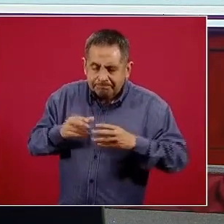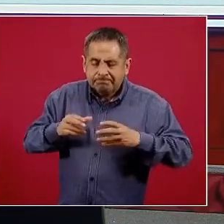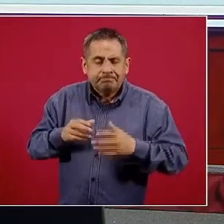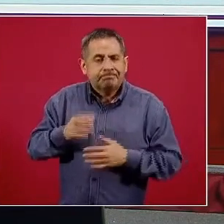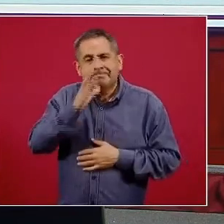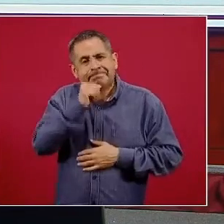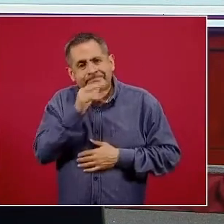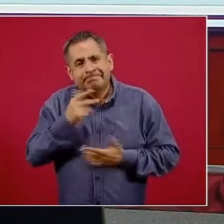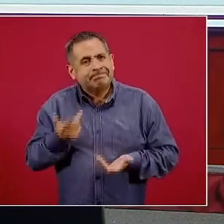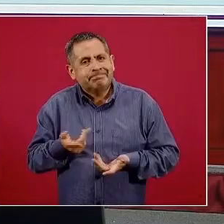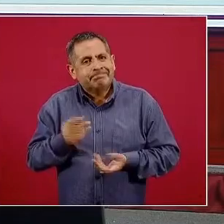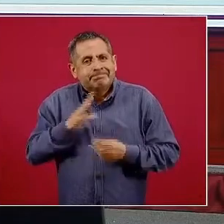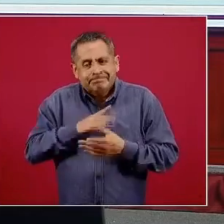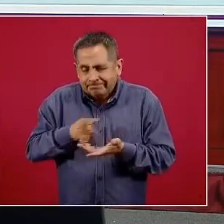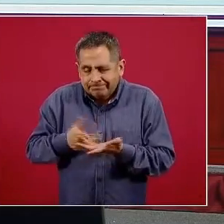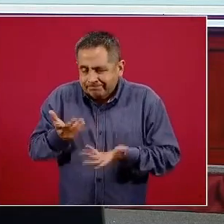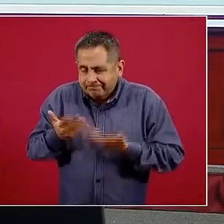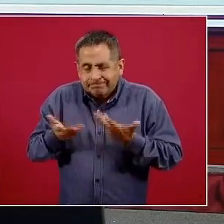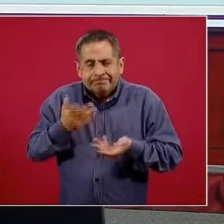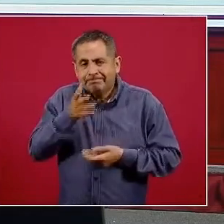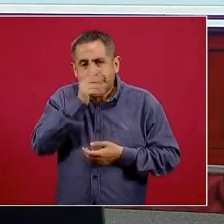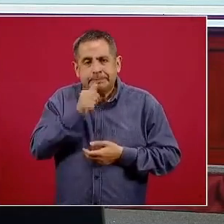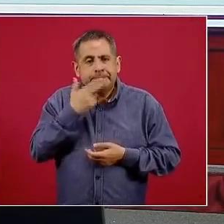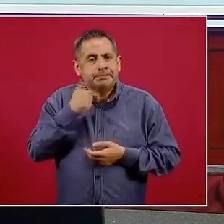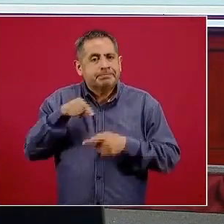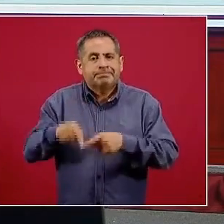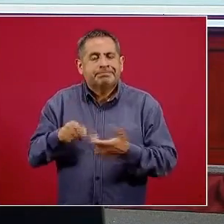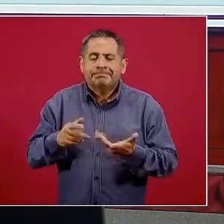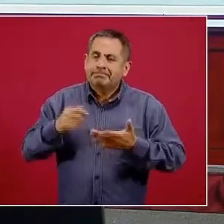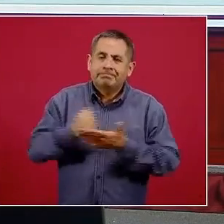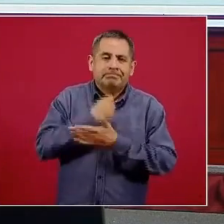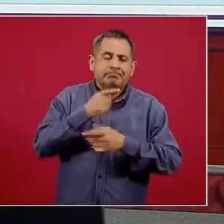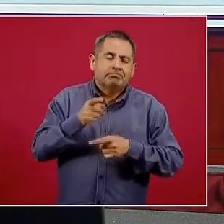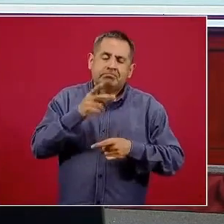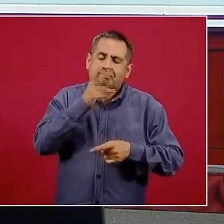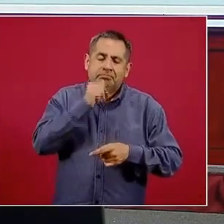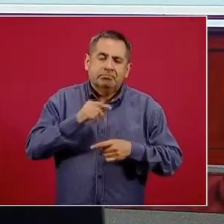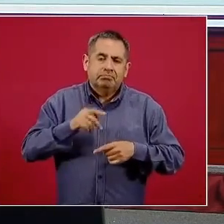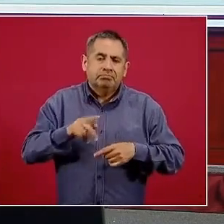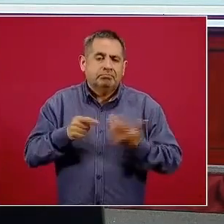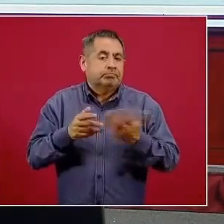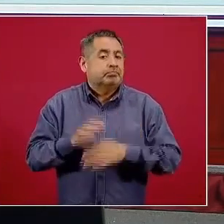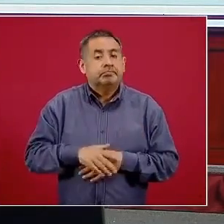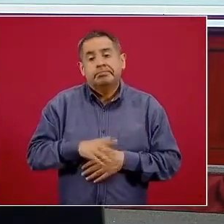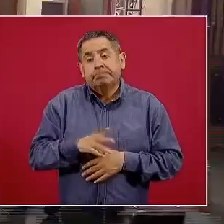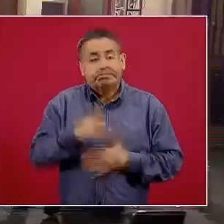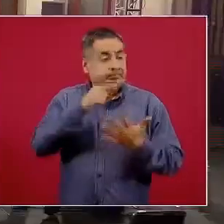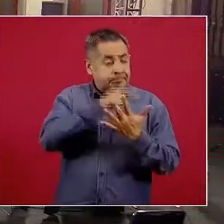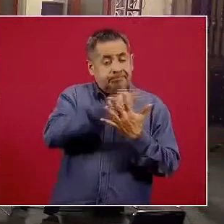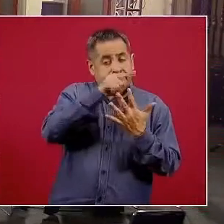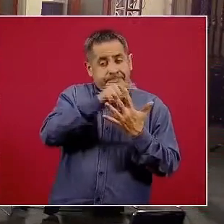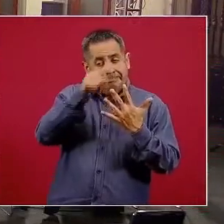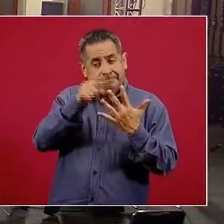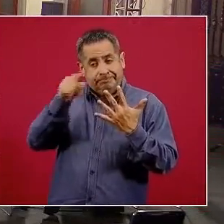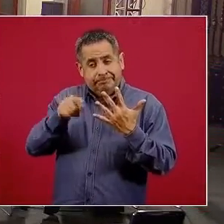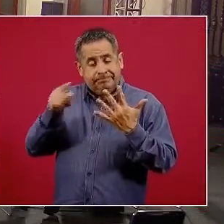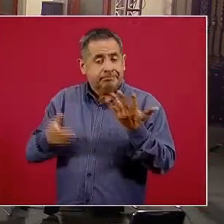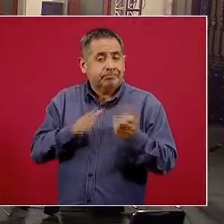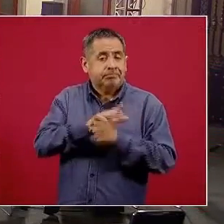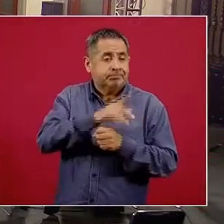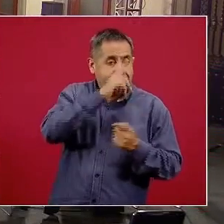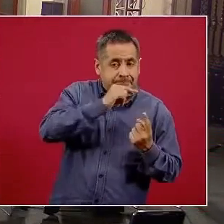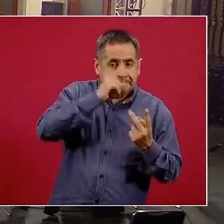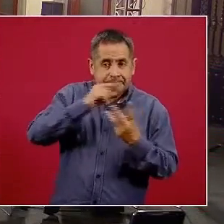laboratorio busca, por lo tanto es una muestra que tampoco se considera válida. Cualquiera sean estas características, a pesar